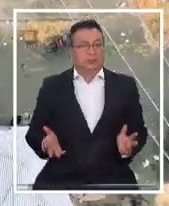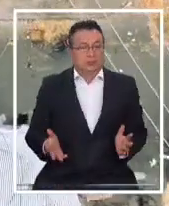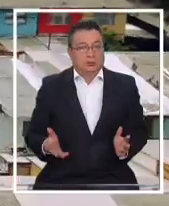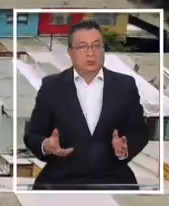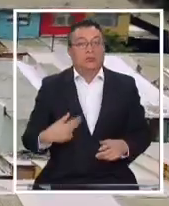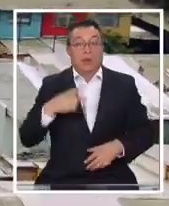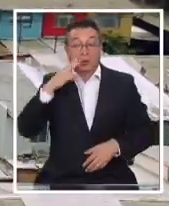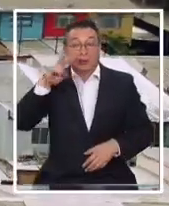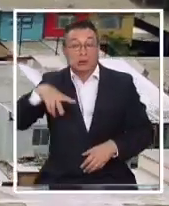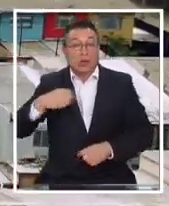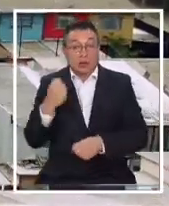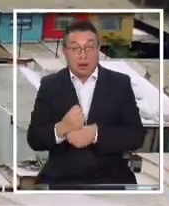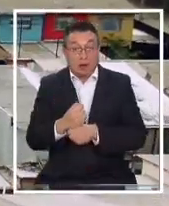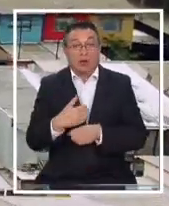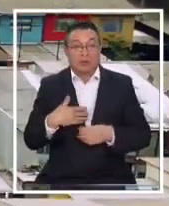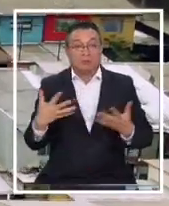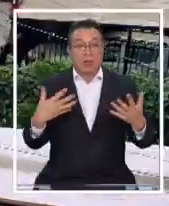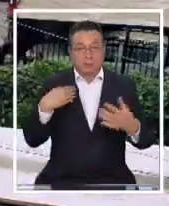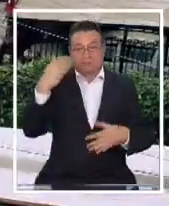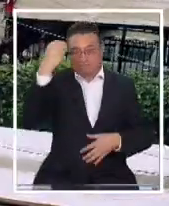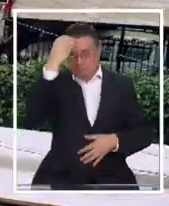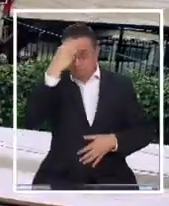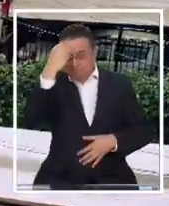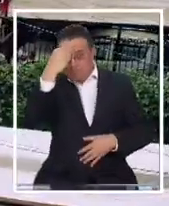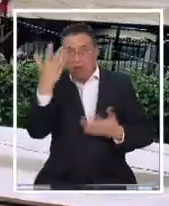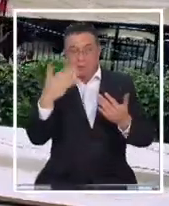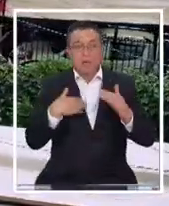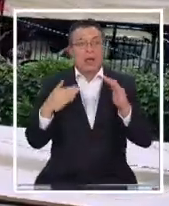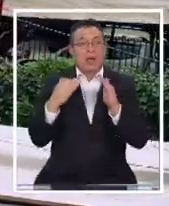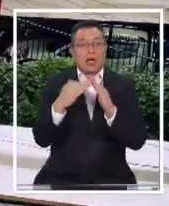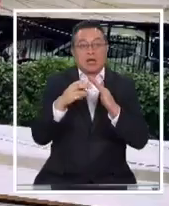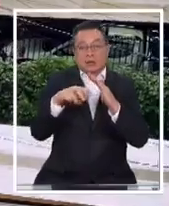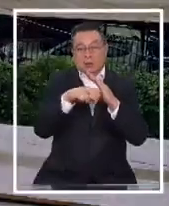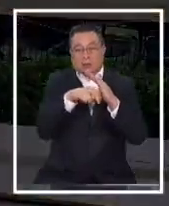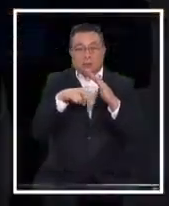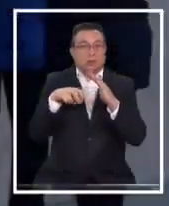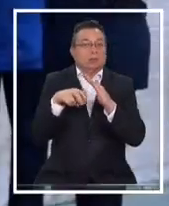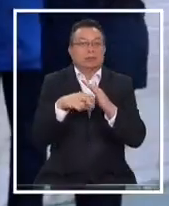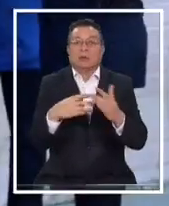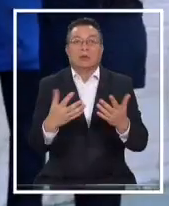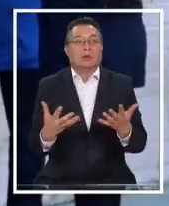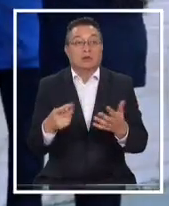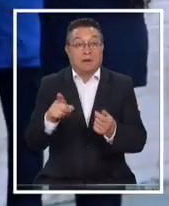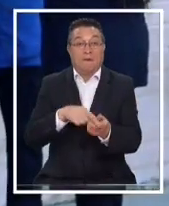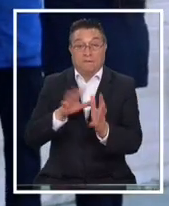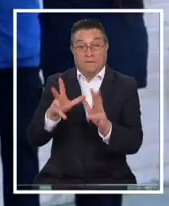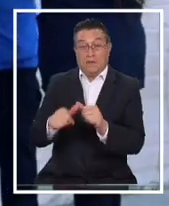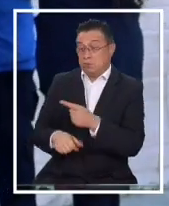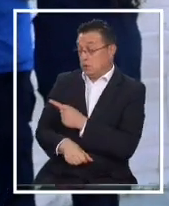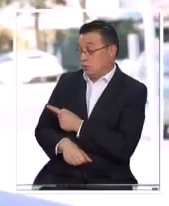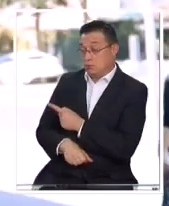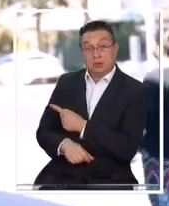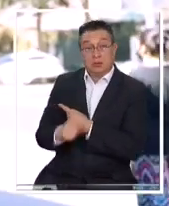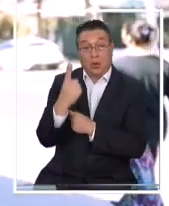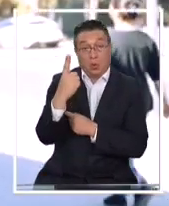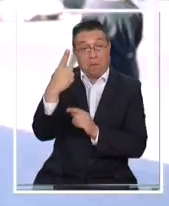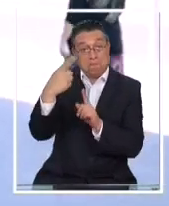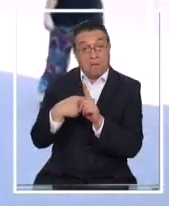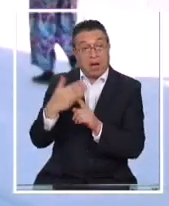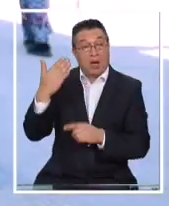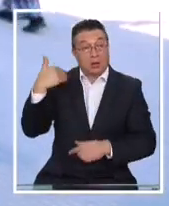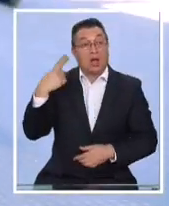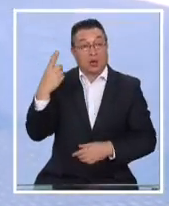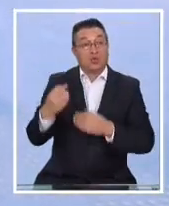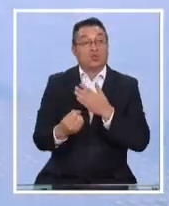es uno de los factores que más plantean quienes no están en casa en confinamiento total. Esta familia, por ejemplo, a casi un mes de conocer a su